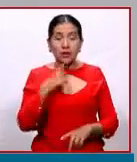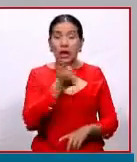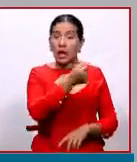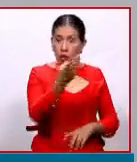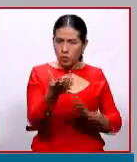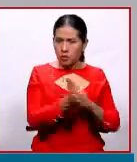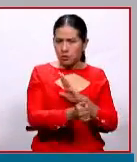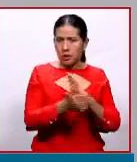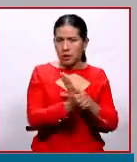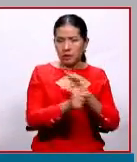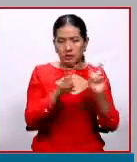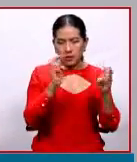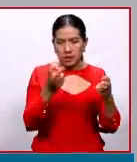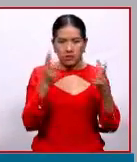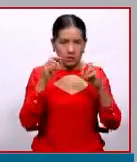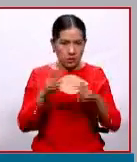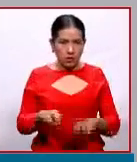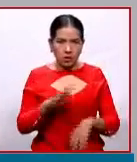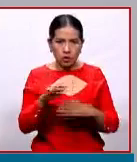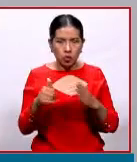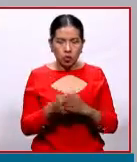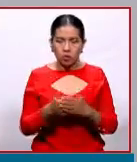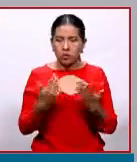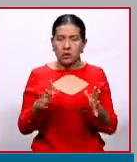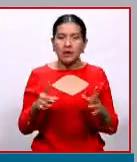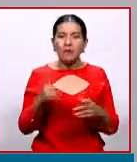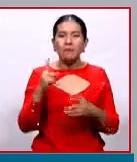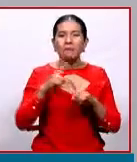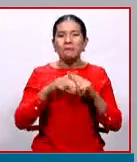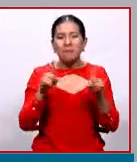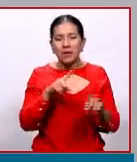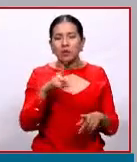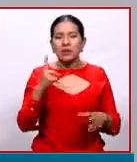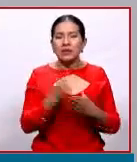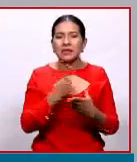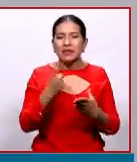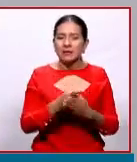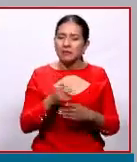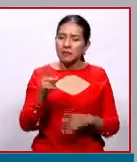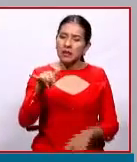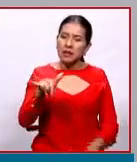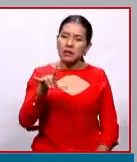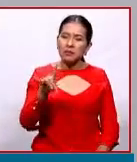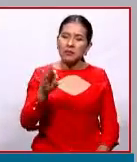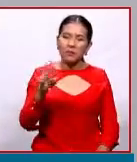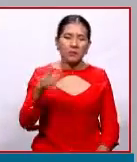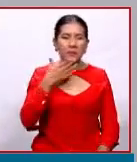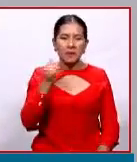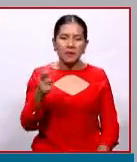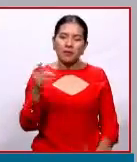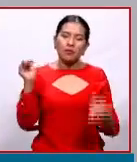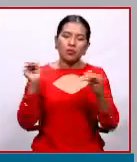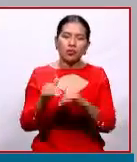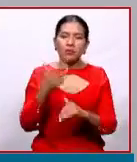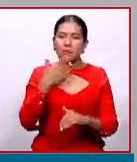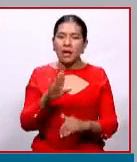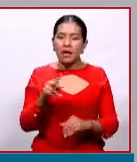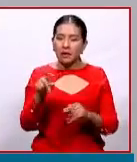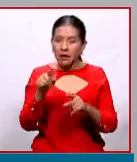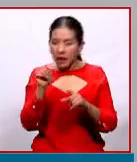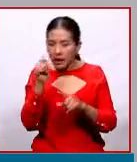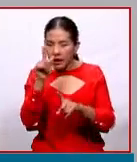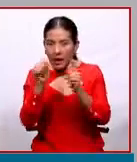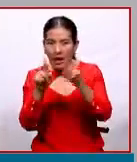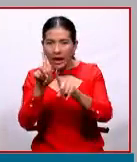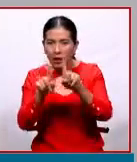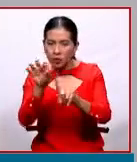expertos en la materia generalmente buscan que a YPF le vaya mal, buscan malas noticias, buscan seguir